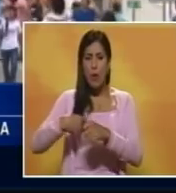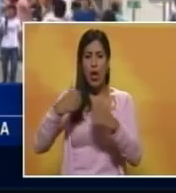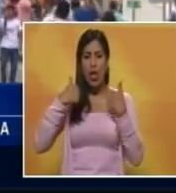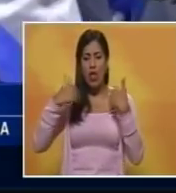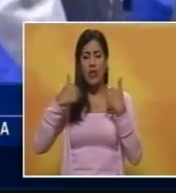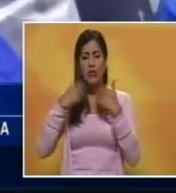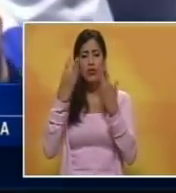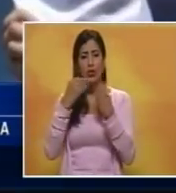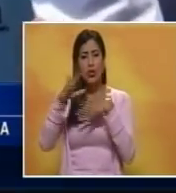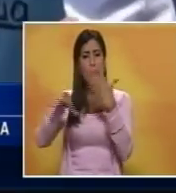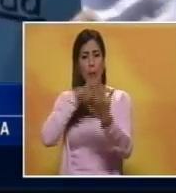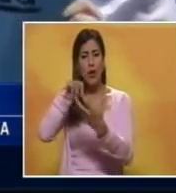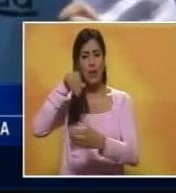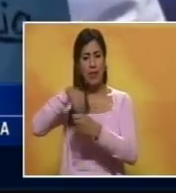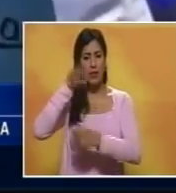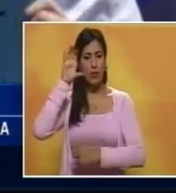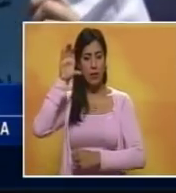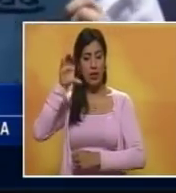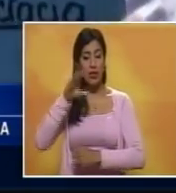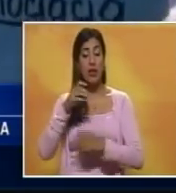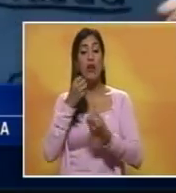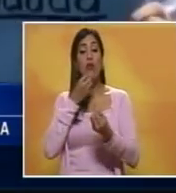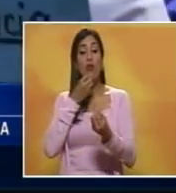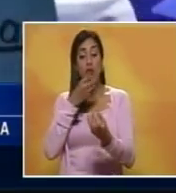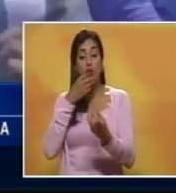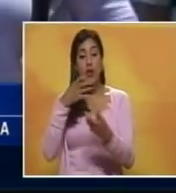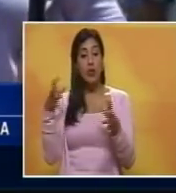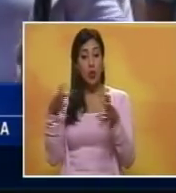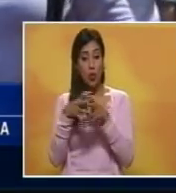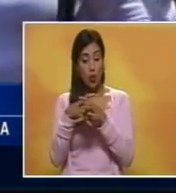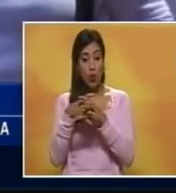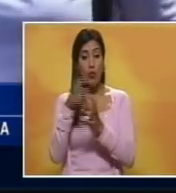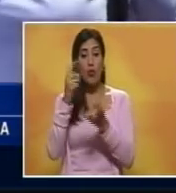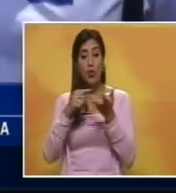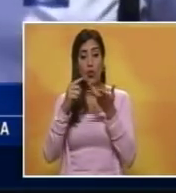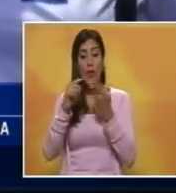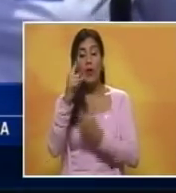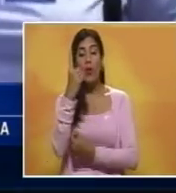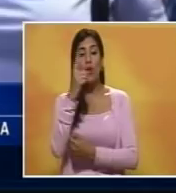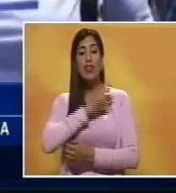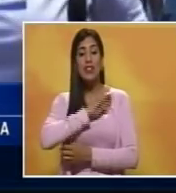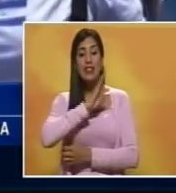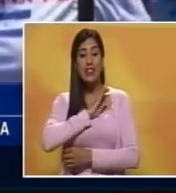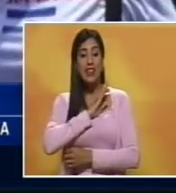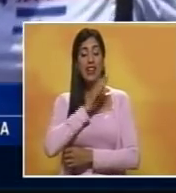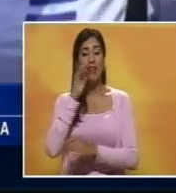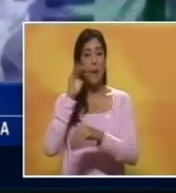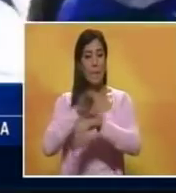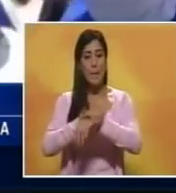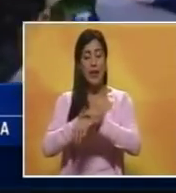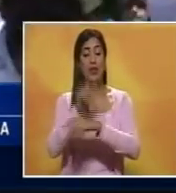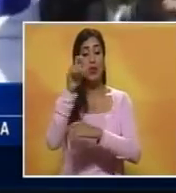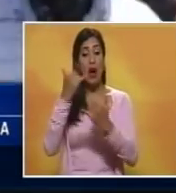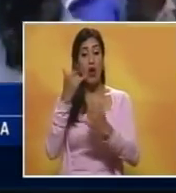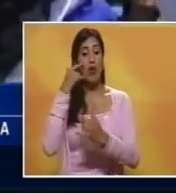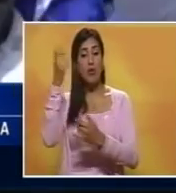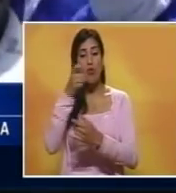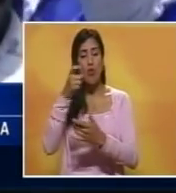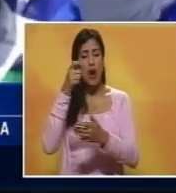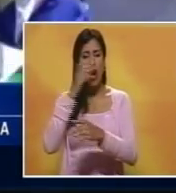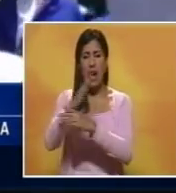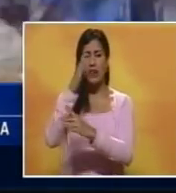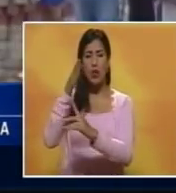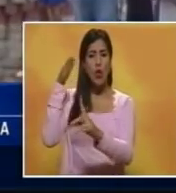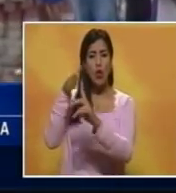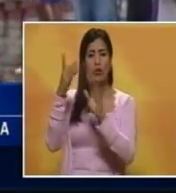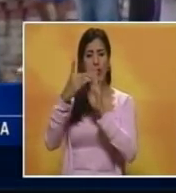el marco de la crisis en el país. En un pronunciamiento, el grupo enumeró una serie de casos de detención y censura que a su juicio buscan